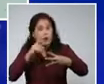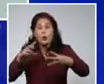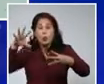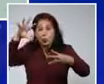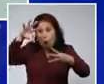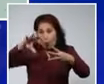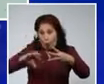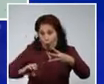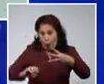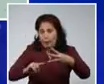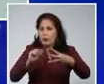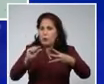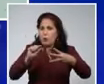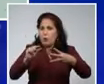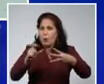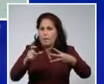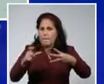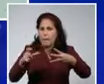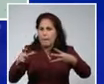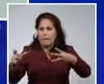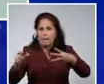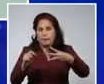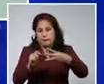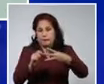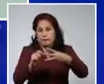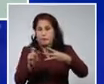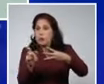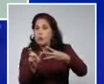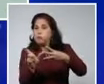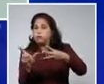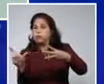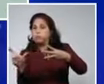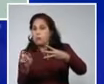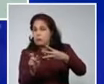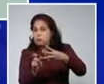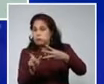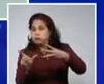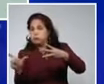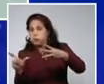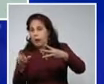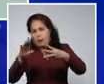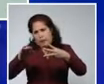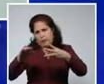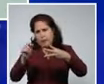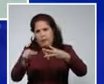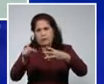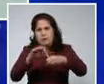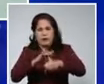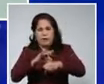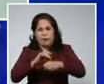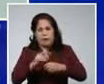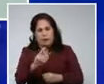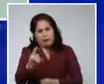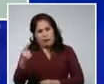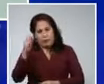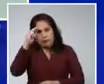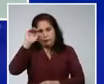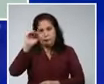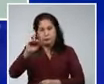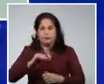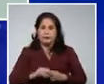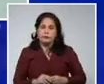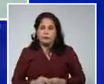van incrementándose en la frecuencia que se presentaban en los pacientes que estaban hospitalizados.